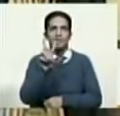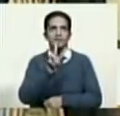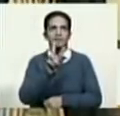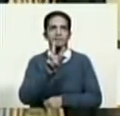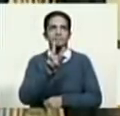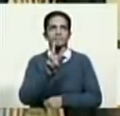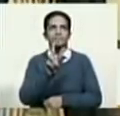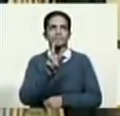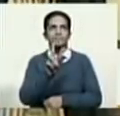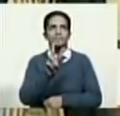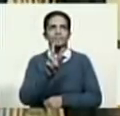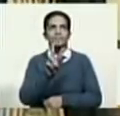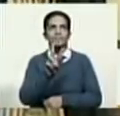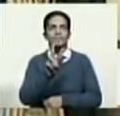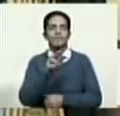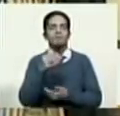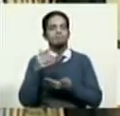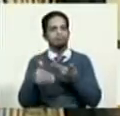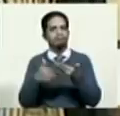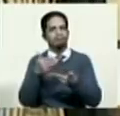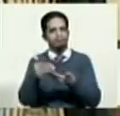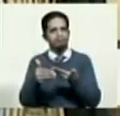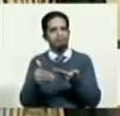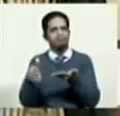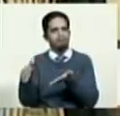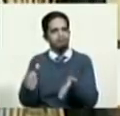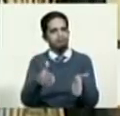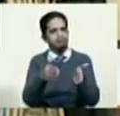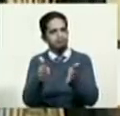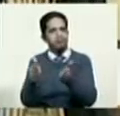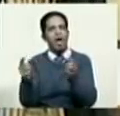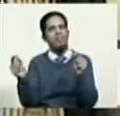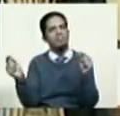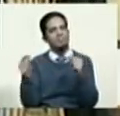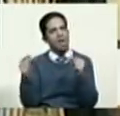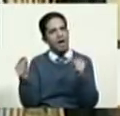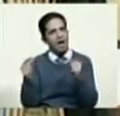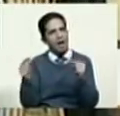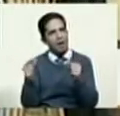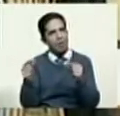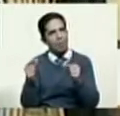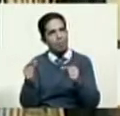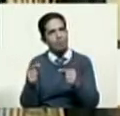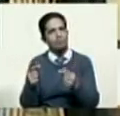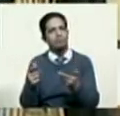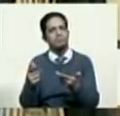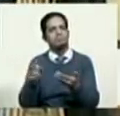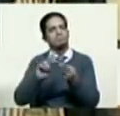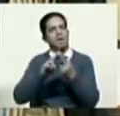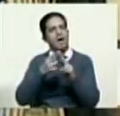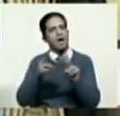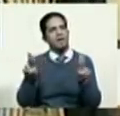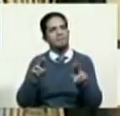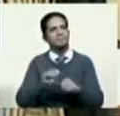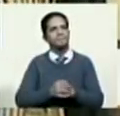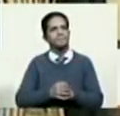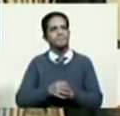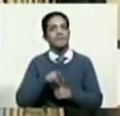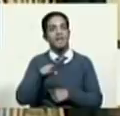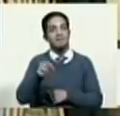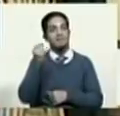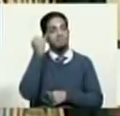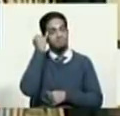vayamos labrando un camino de diálogo, labrando un camino de paz. Así que son iniciativas